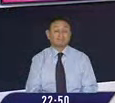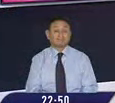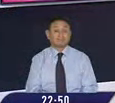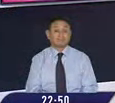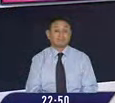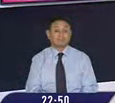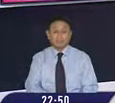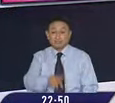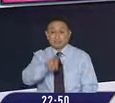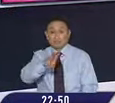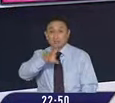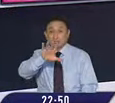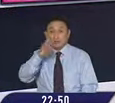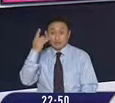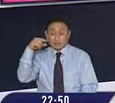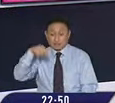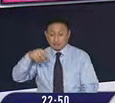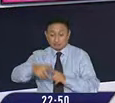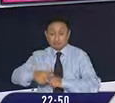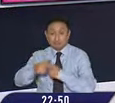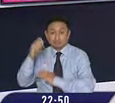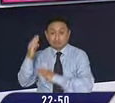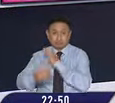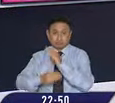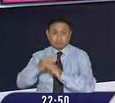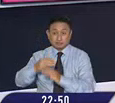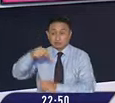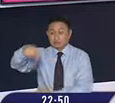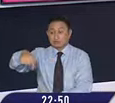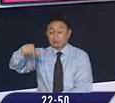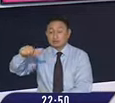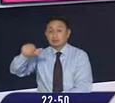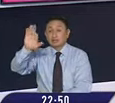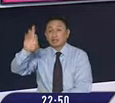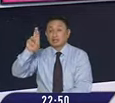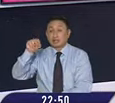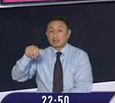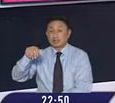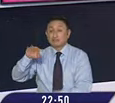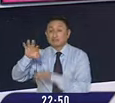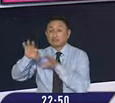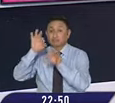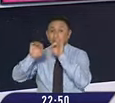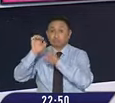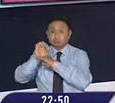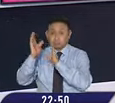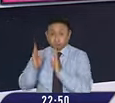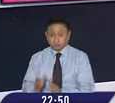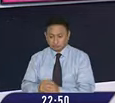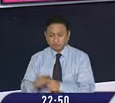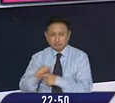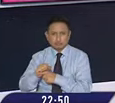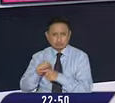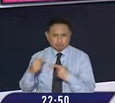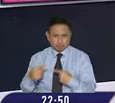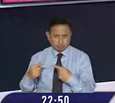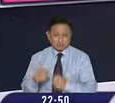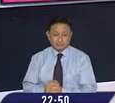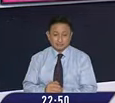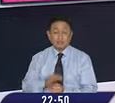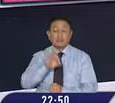Faltan 25 días para el inicio del Mundial de Qatar y nuestros seleccionados continúan en el microciclo de preparación.